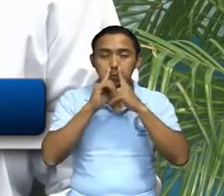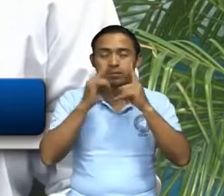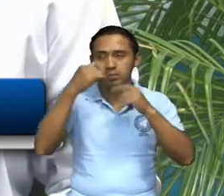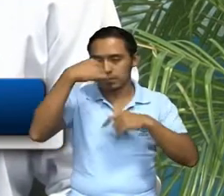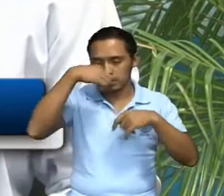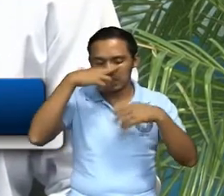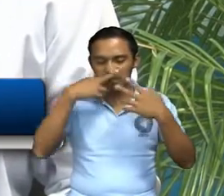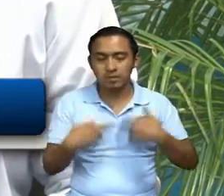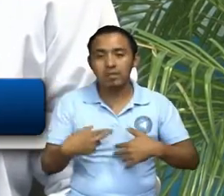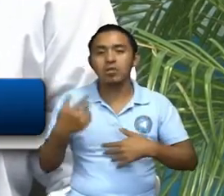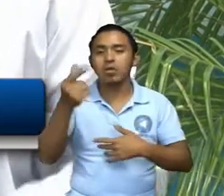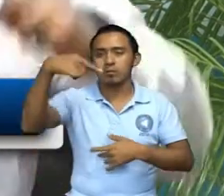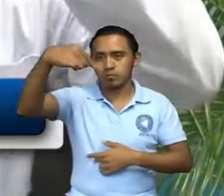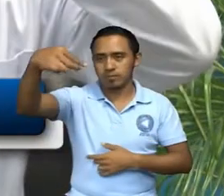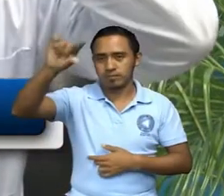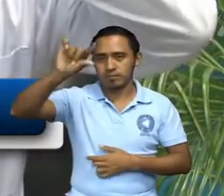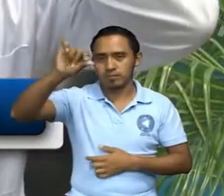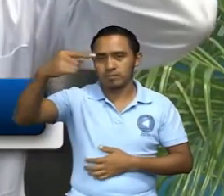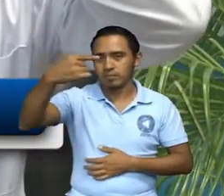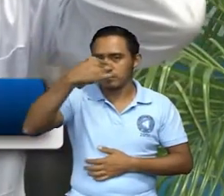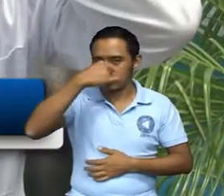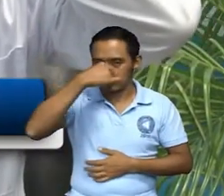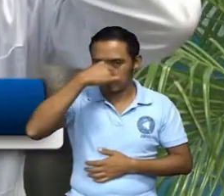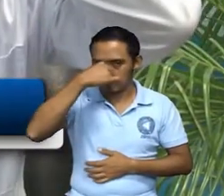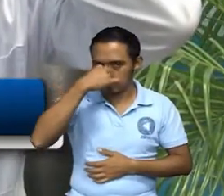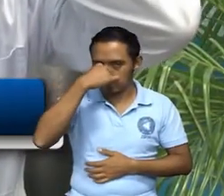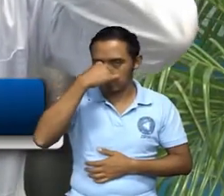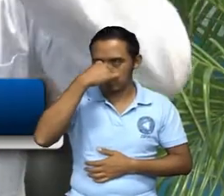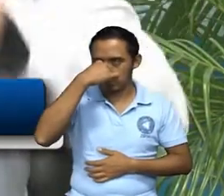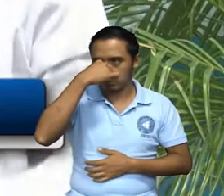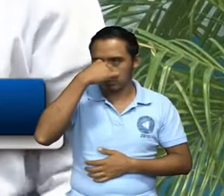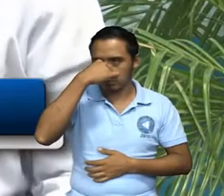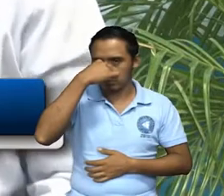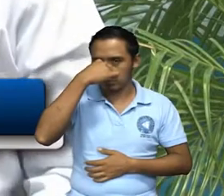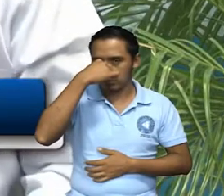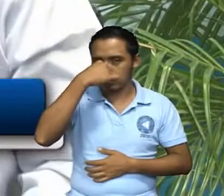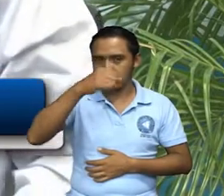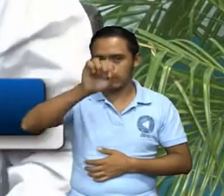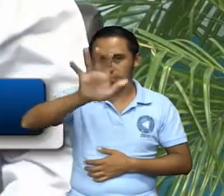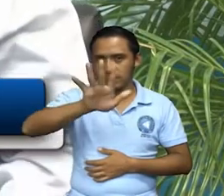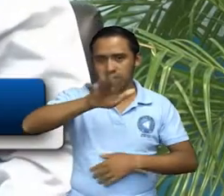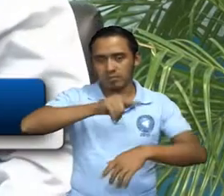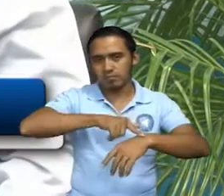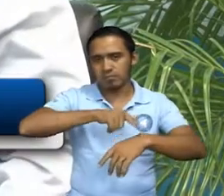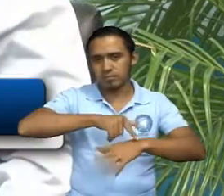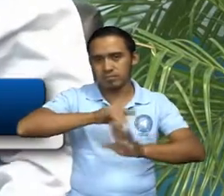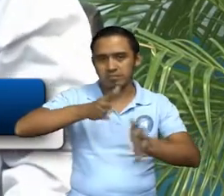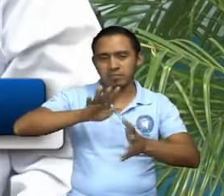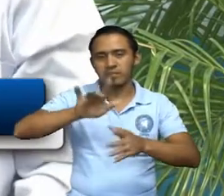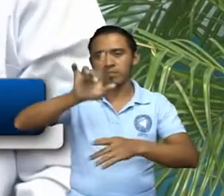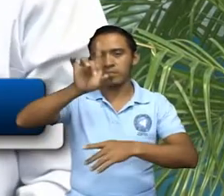hacer es presión de los dos fositas nasales, ¿ya? De 5 a 10 minutos,